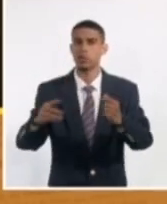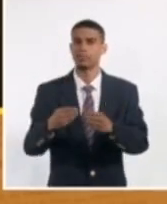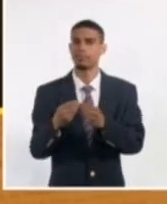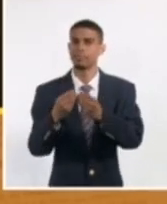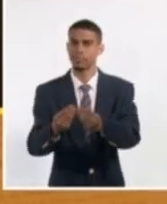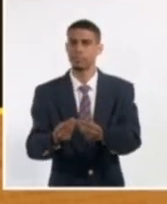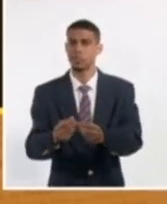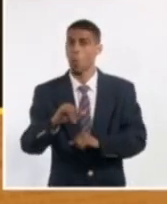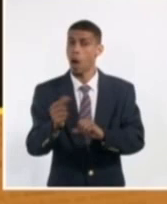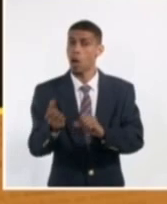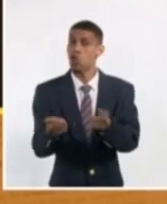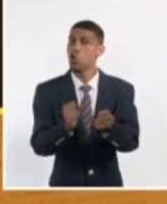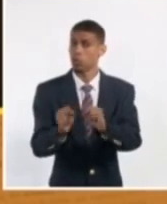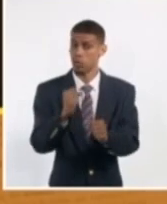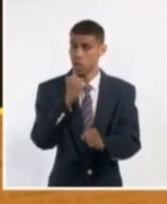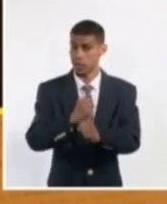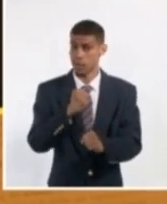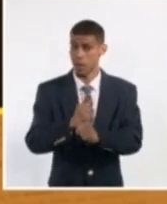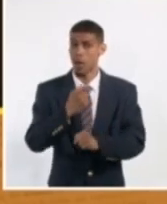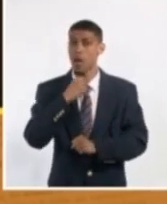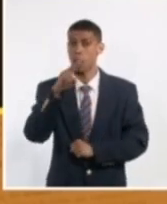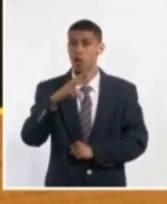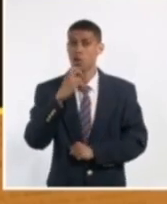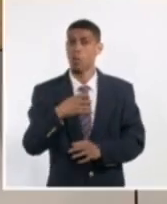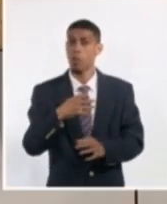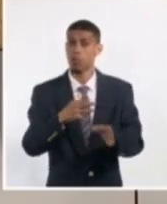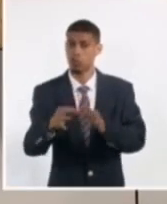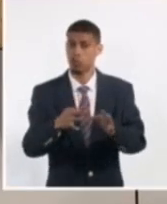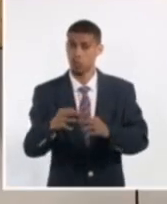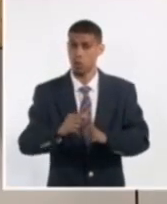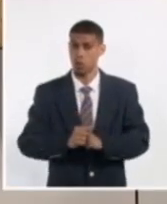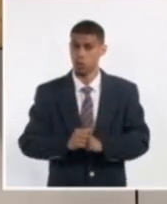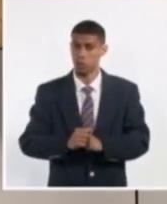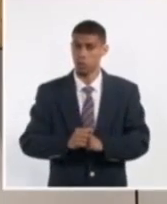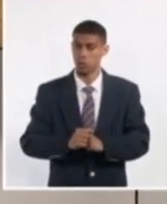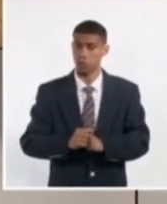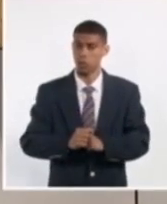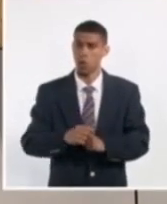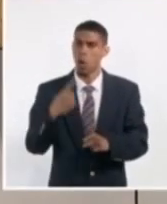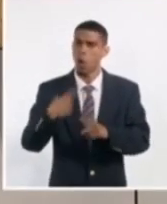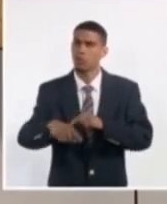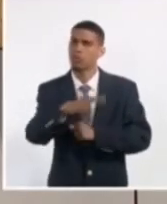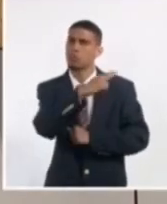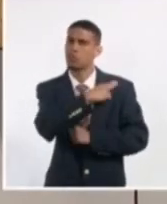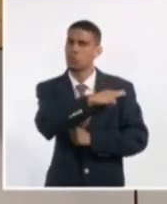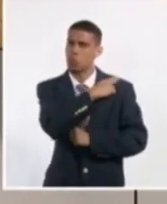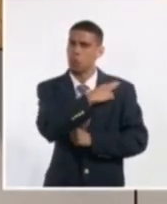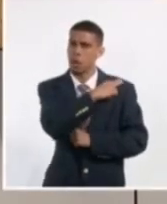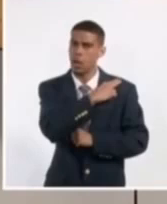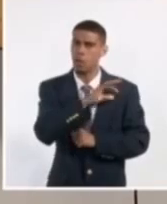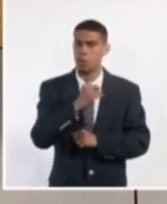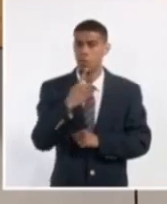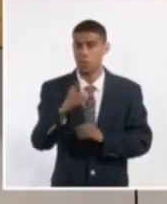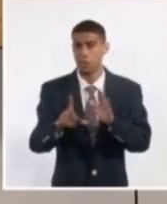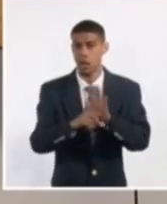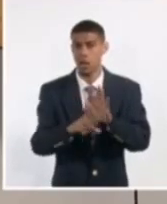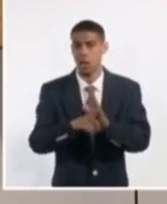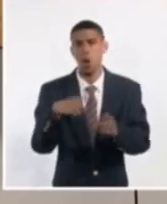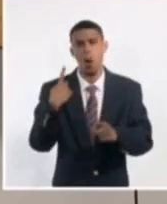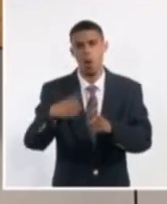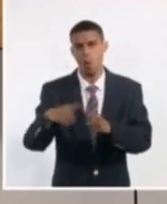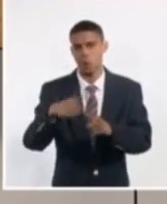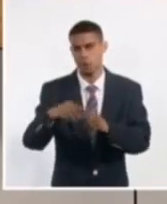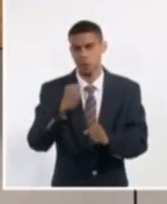su gestión, designar o sustituir a los directivos y funcionarios de acuerdo con las facultades que le otorgue la ley, entre otras atribuciones